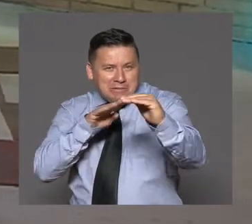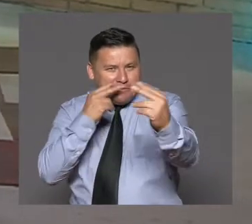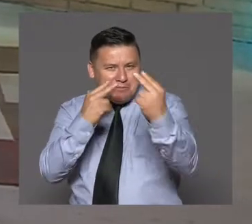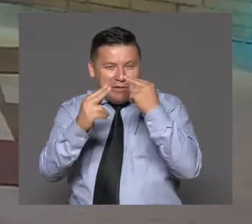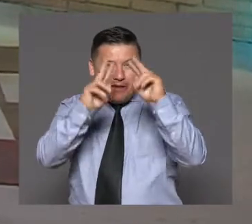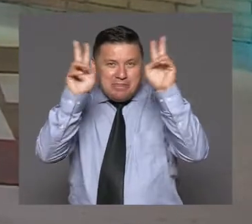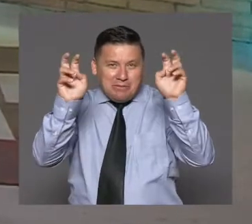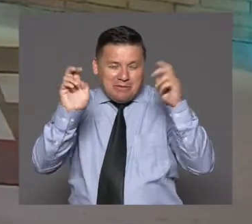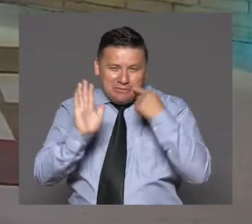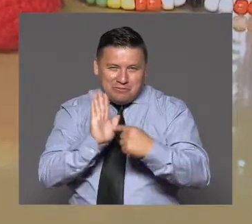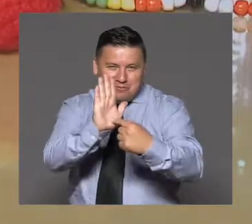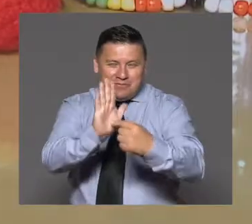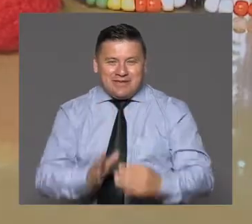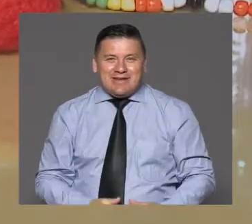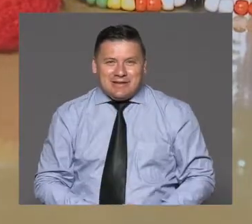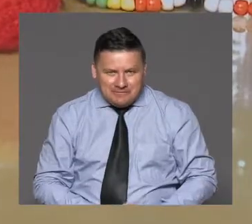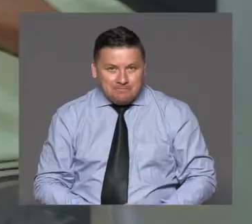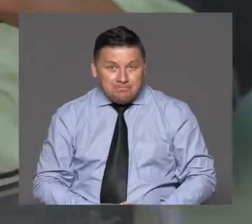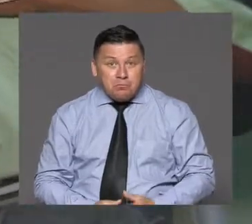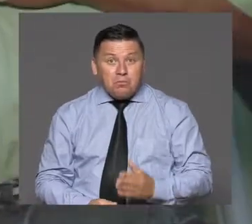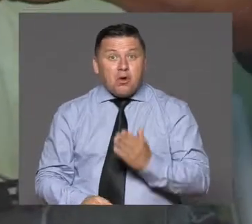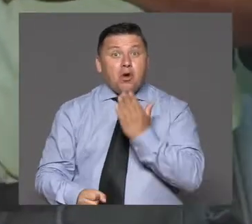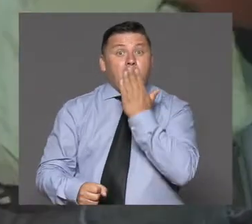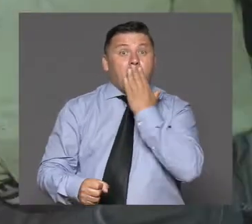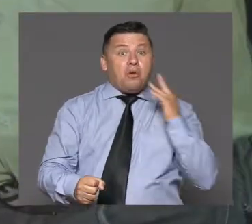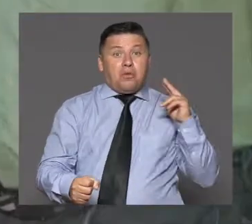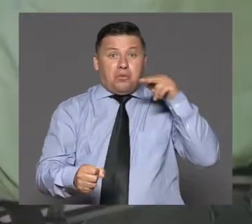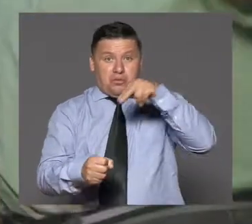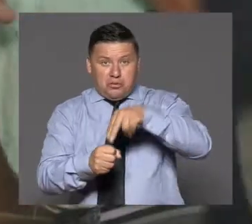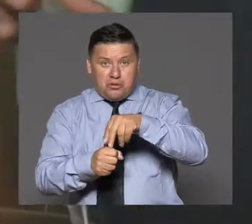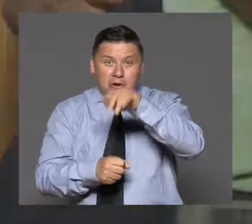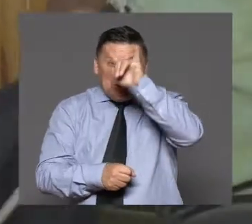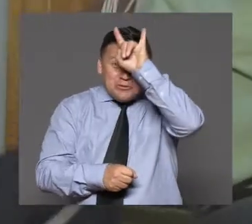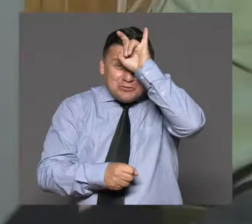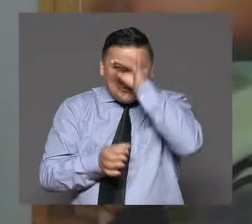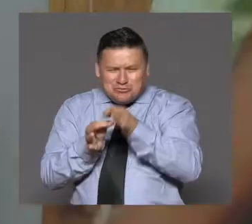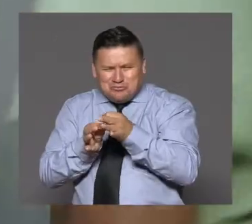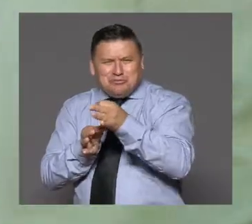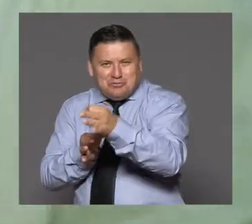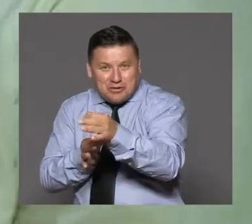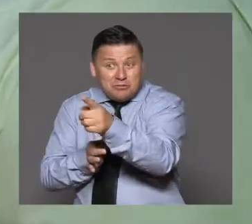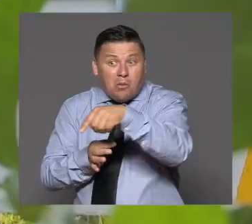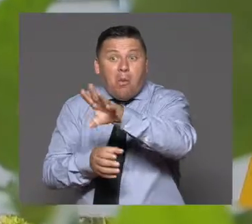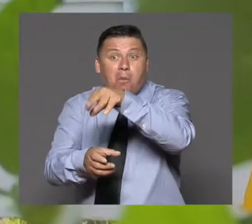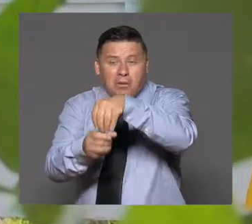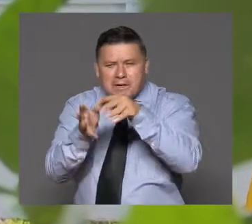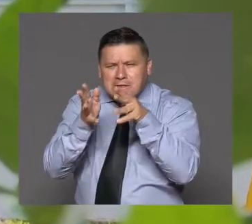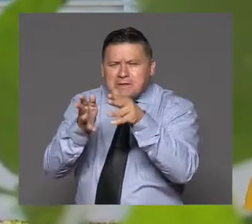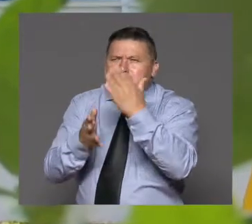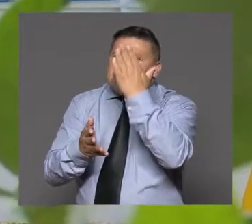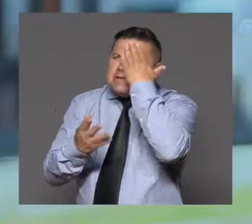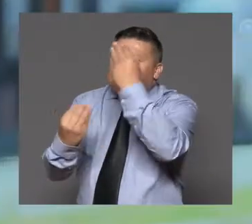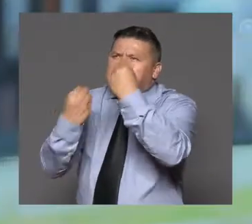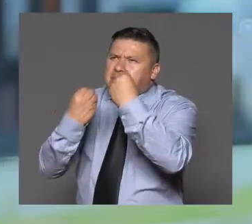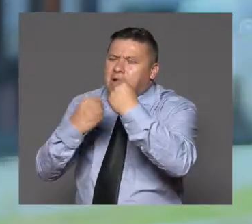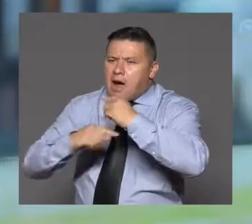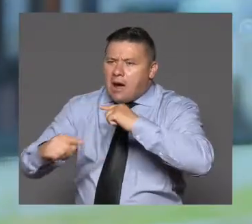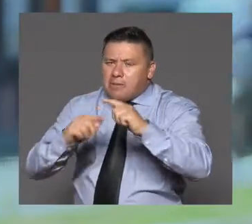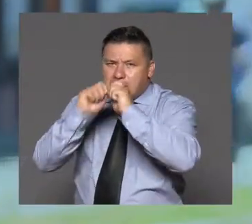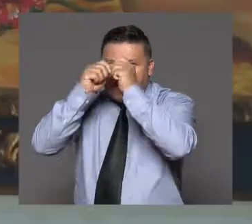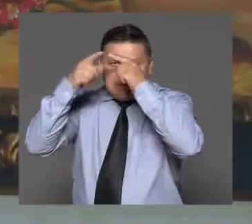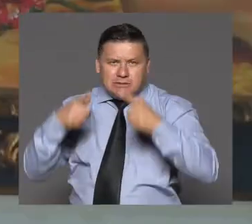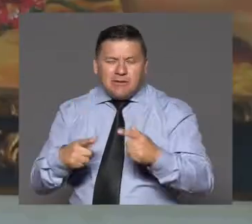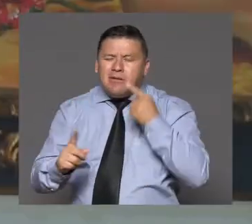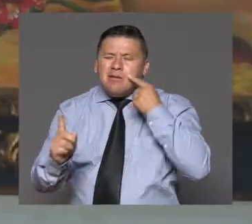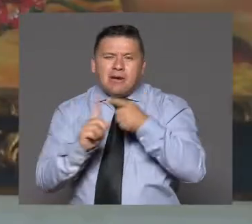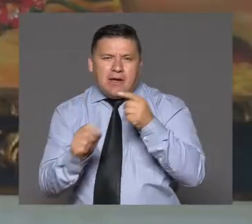nuestros titulares. Indígenas y pobladores de Río Sucio se capacitan en el saber administrativo público